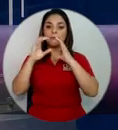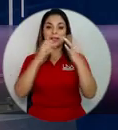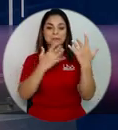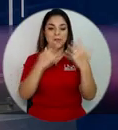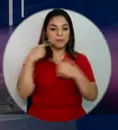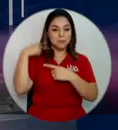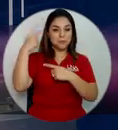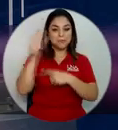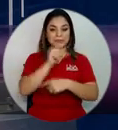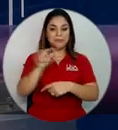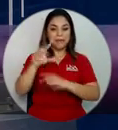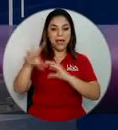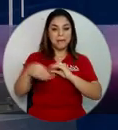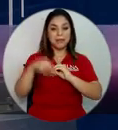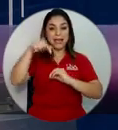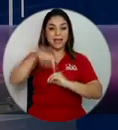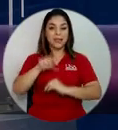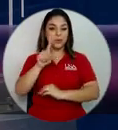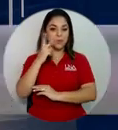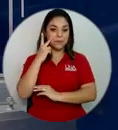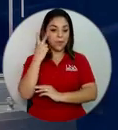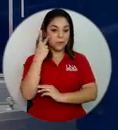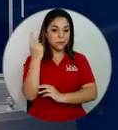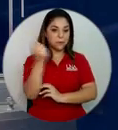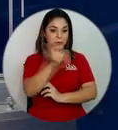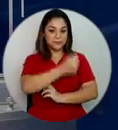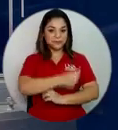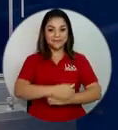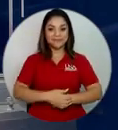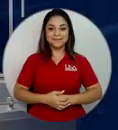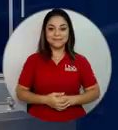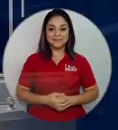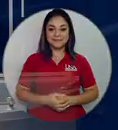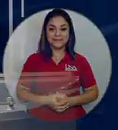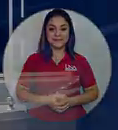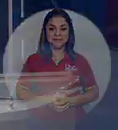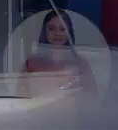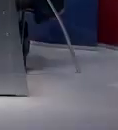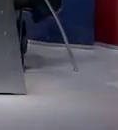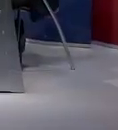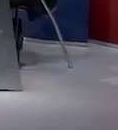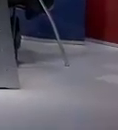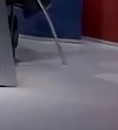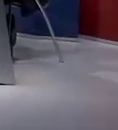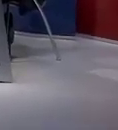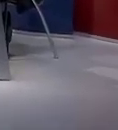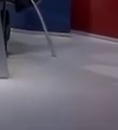Una Comunica. Te esperamos la próxima semana con más aquí en Una Mirada. Hasta pronto.